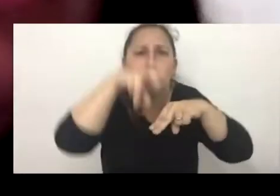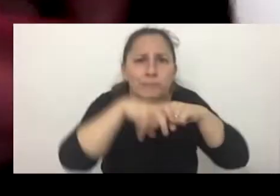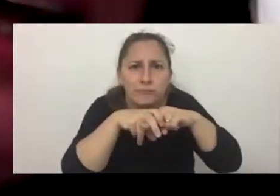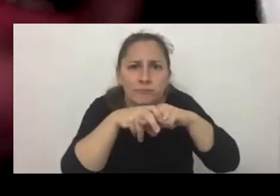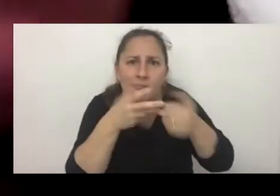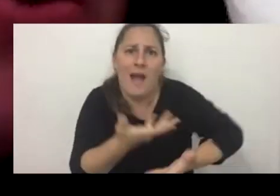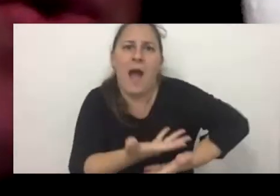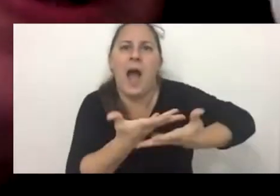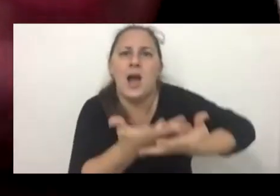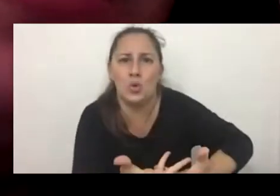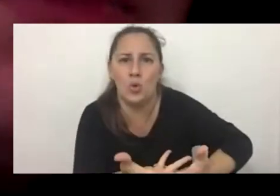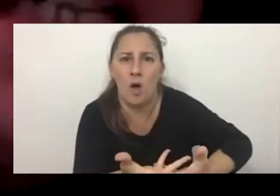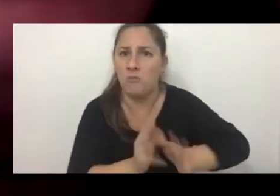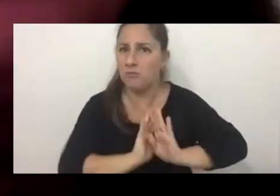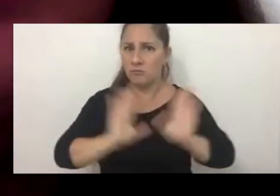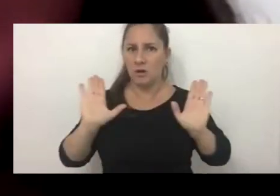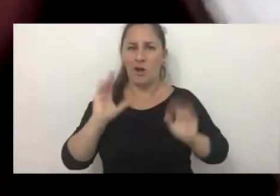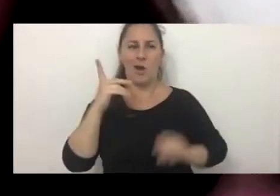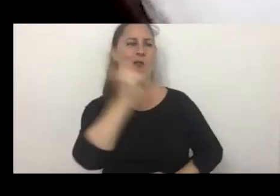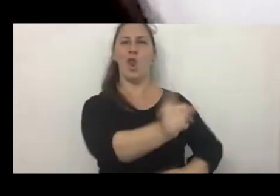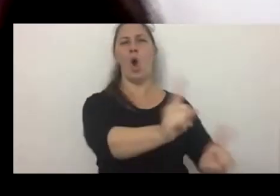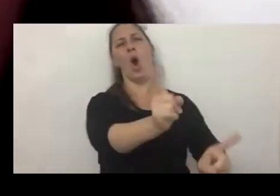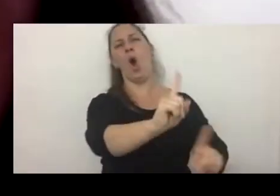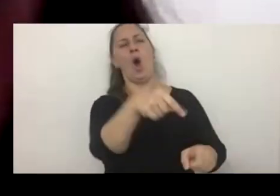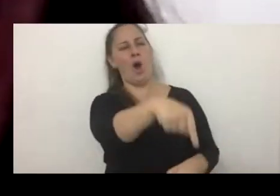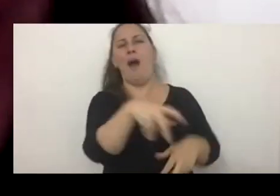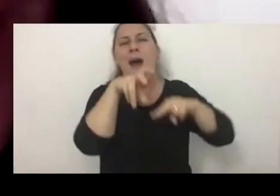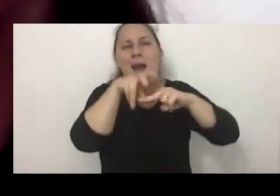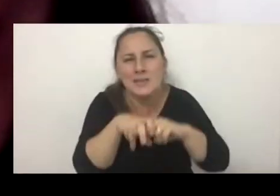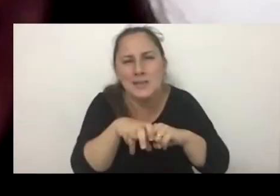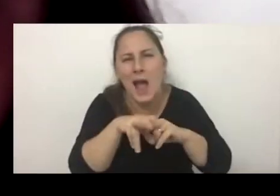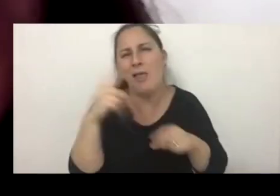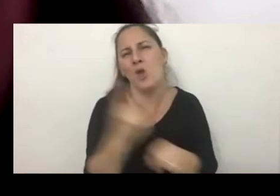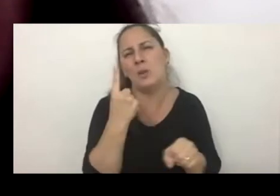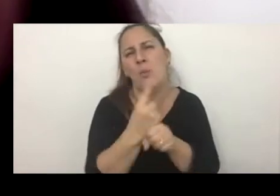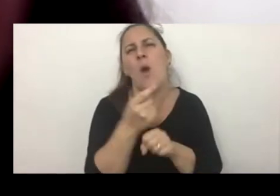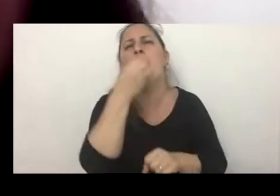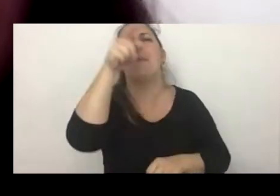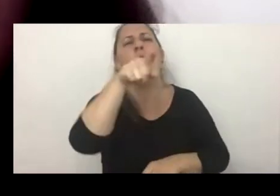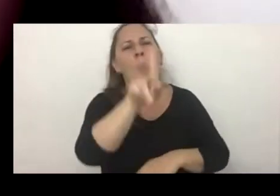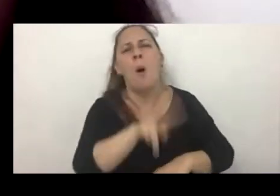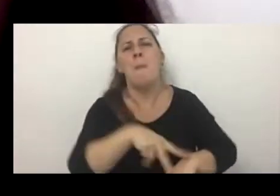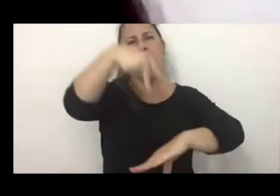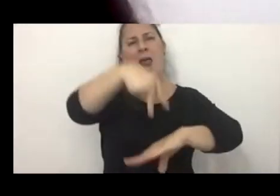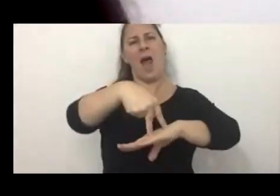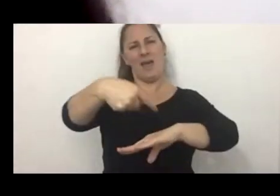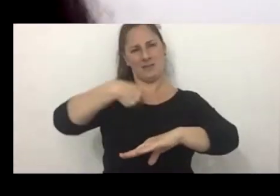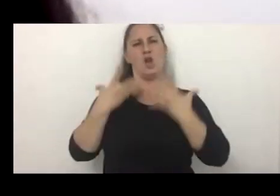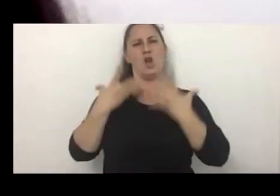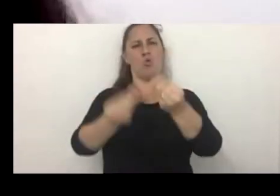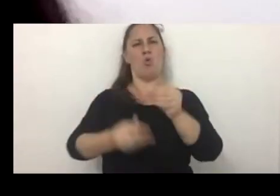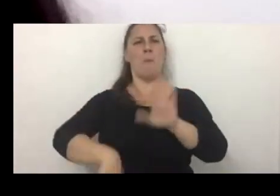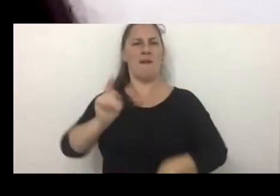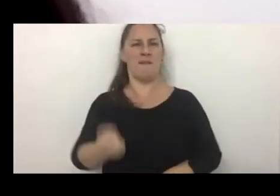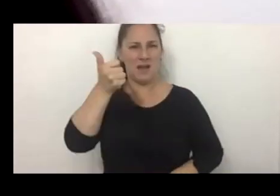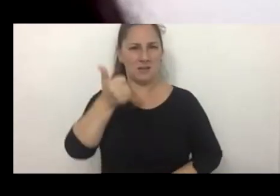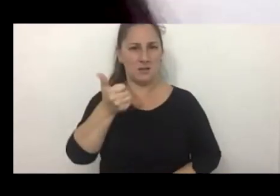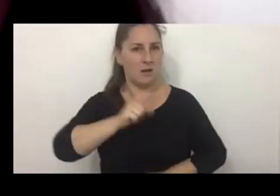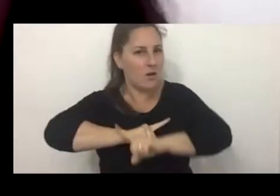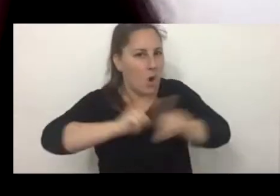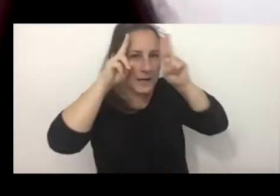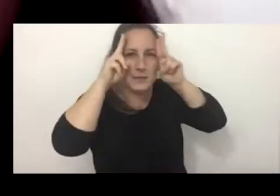bien acompañada, cómoda, que sea ella la protagonista y la que decide lo que quiere y cómo lo quiere, ¿no?